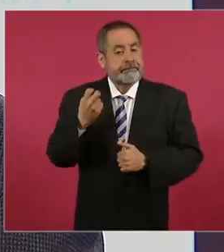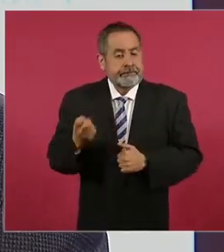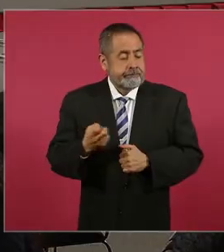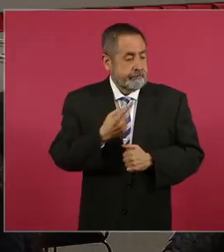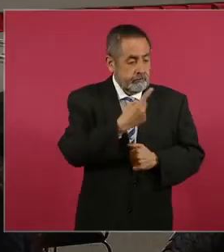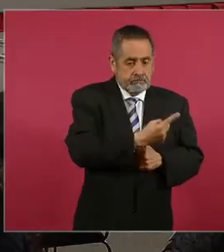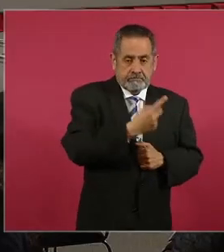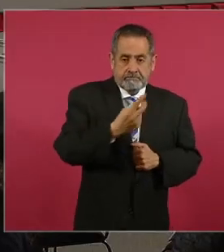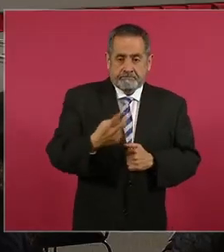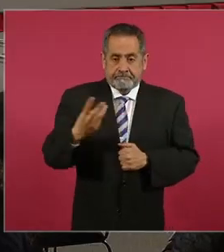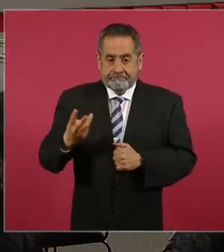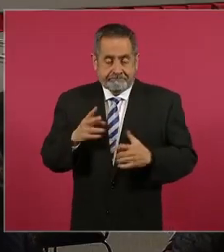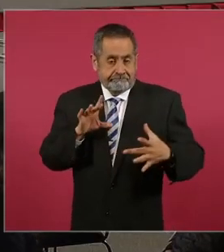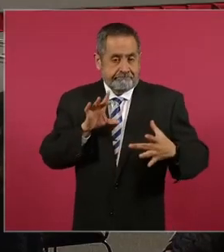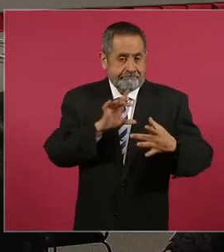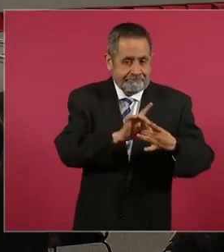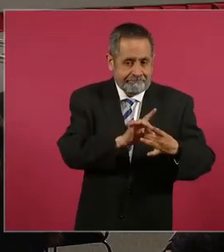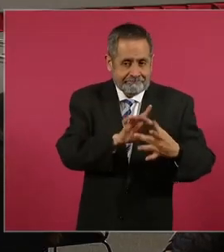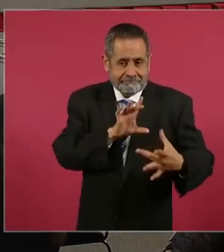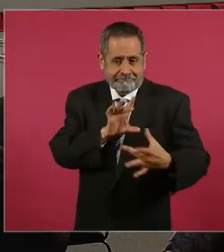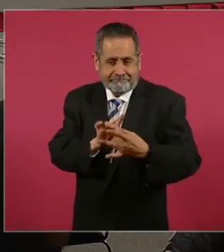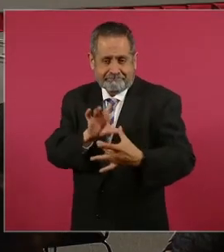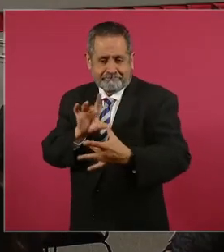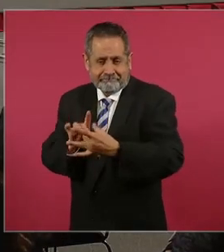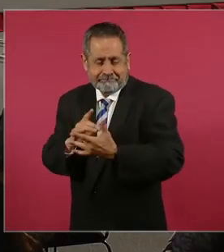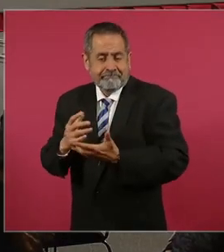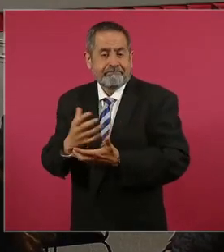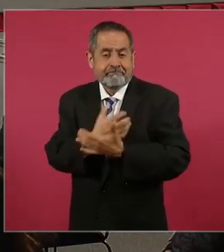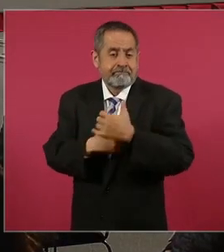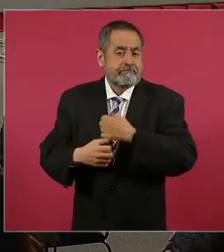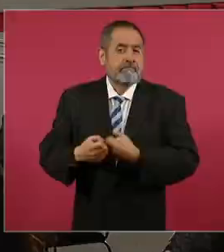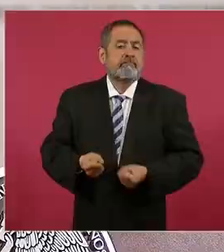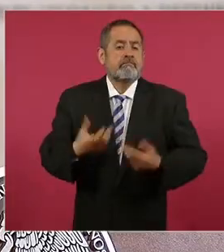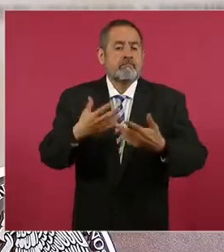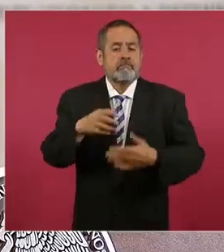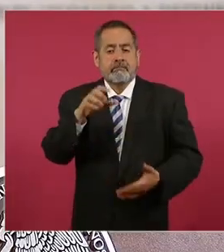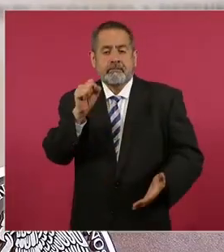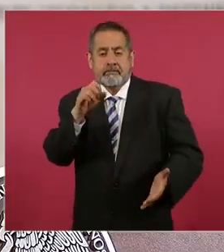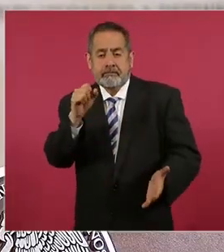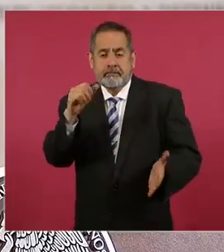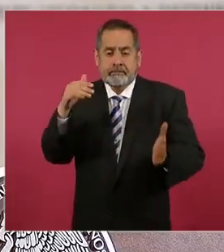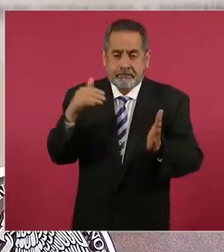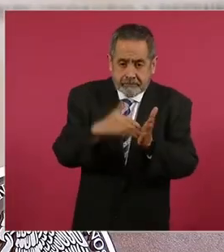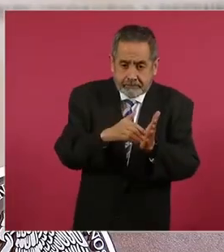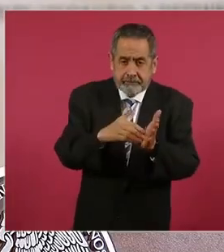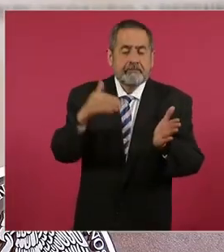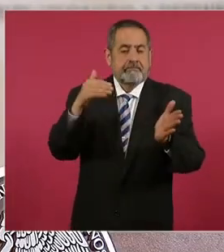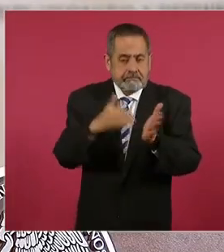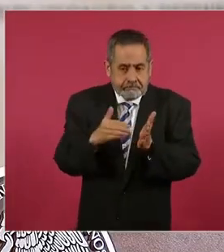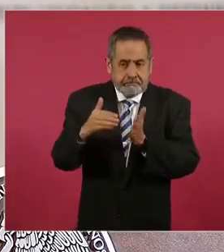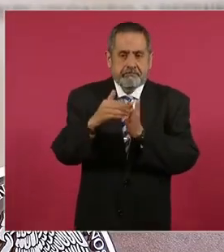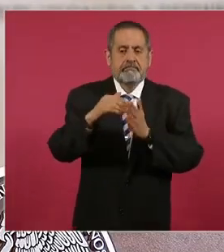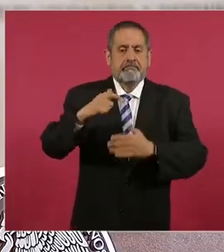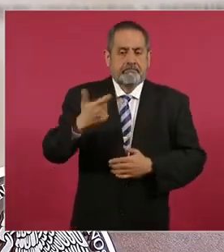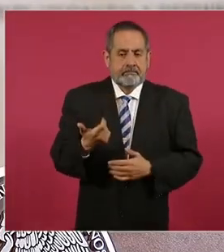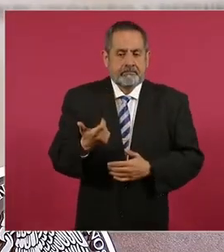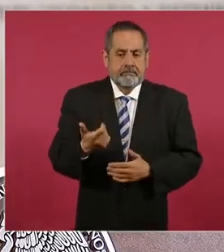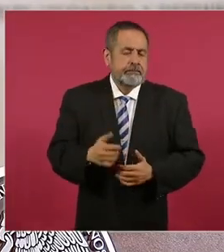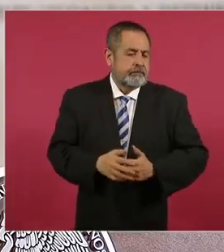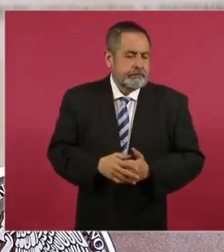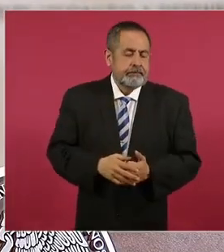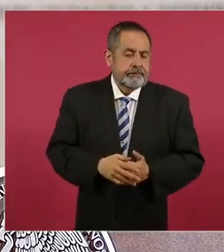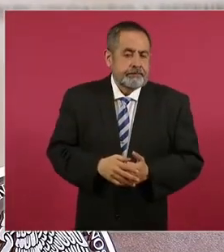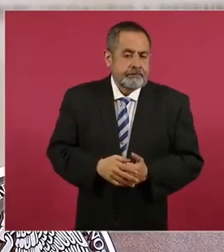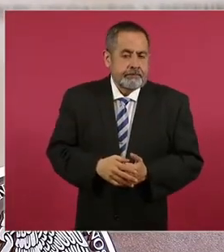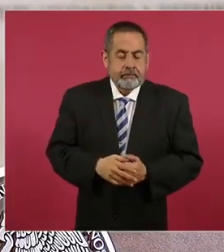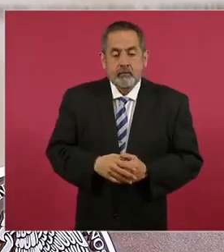estratégicas generarán beneficios por 60 mil millones de pesos. Una de